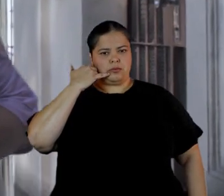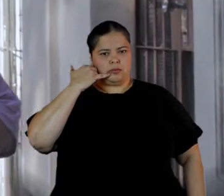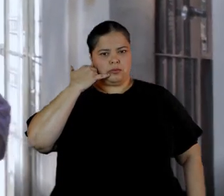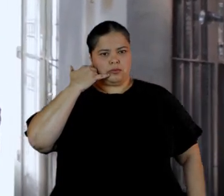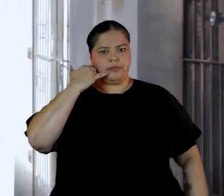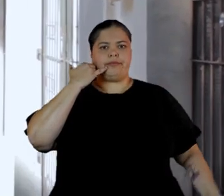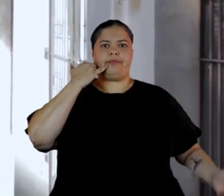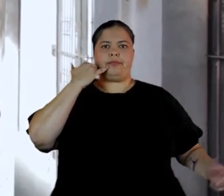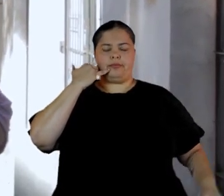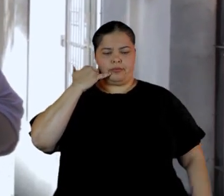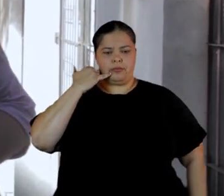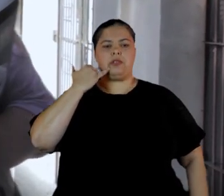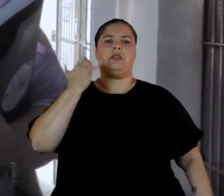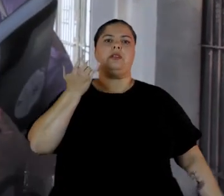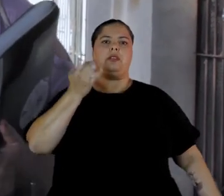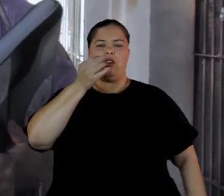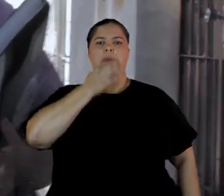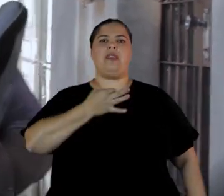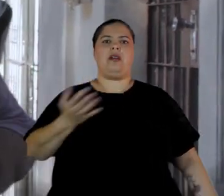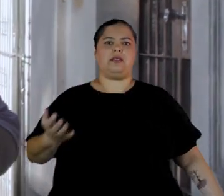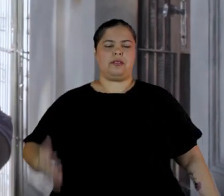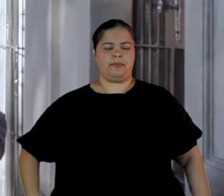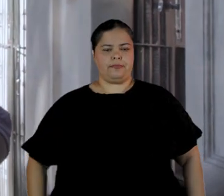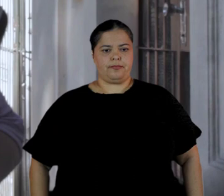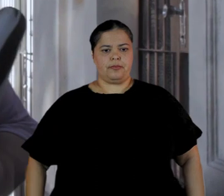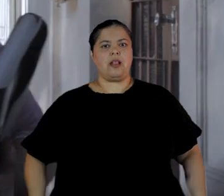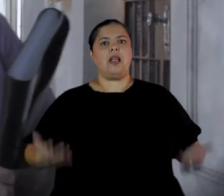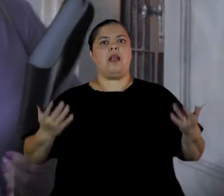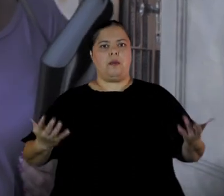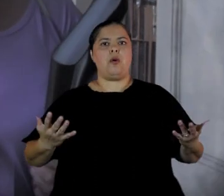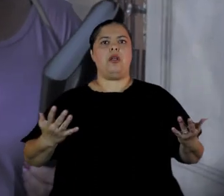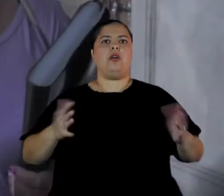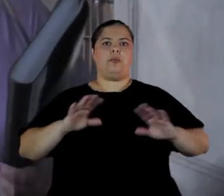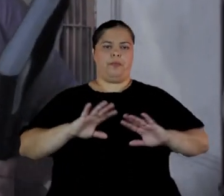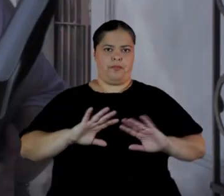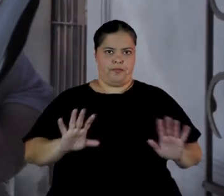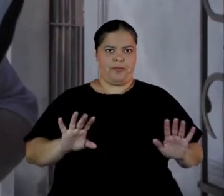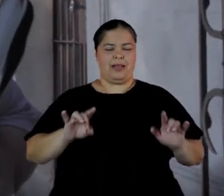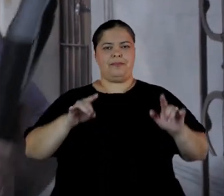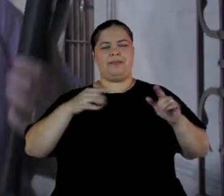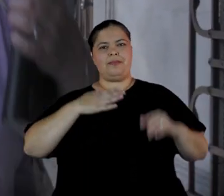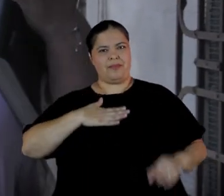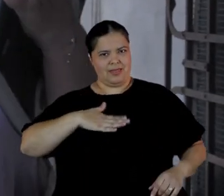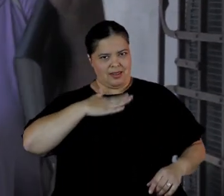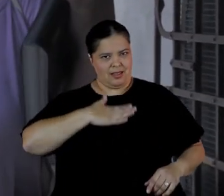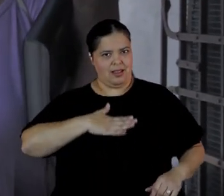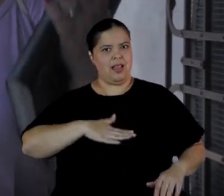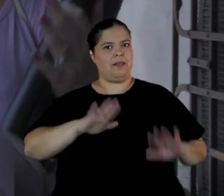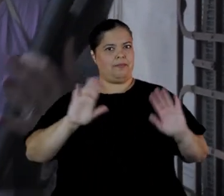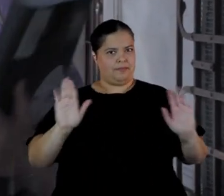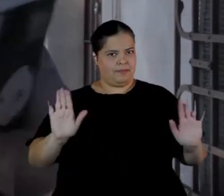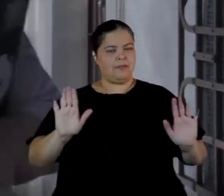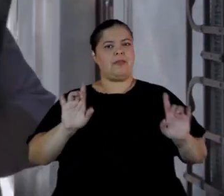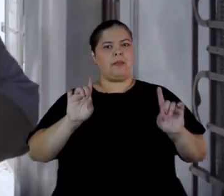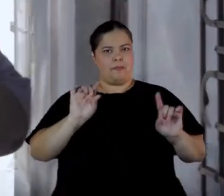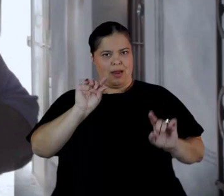No. No me digas. Ah, bueno, entonces. Bueno. A ver, espera.